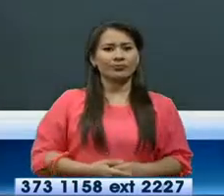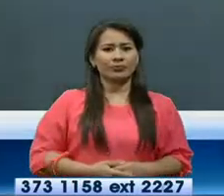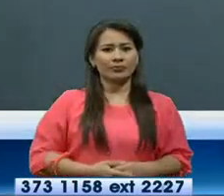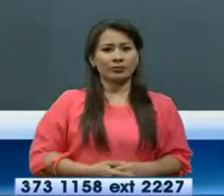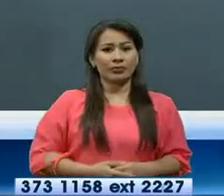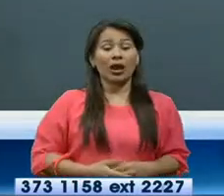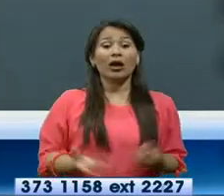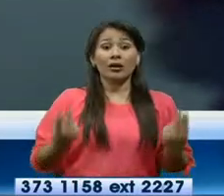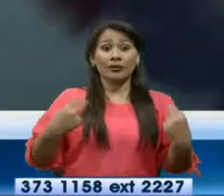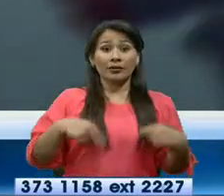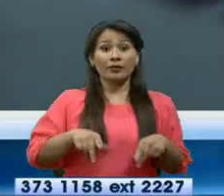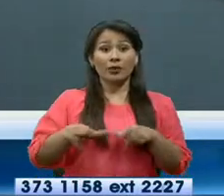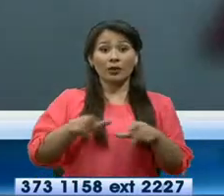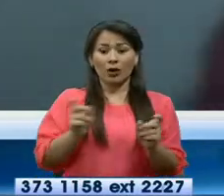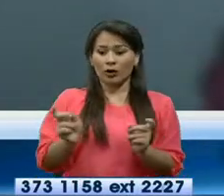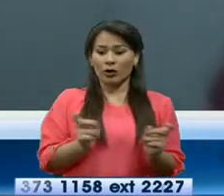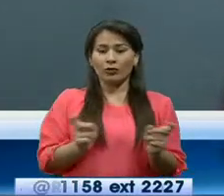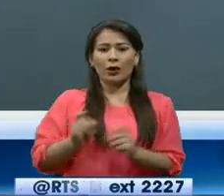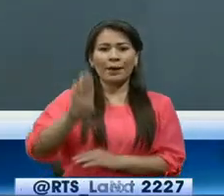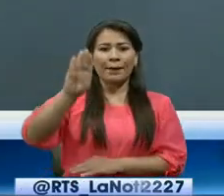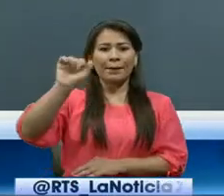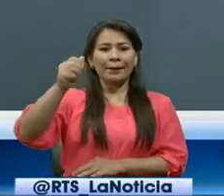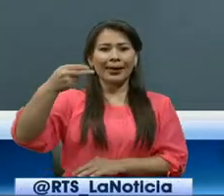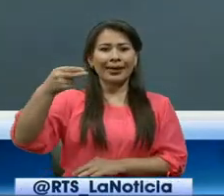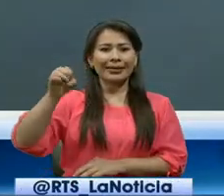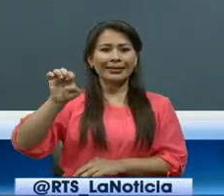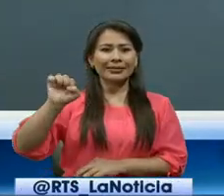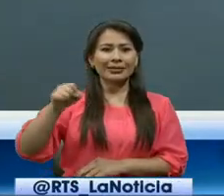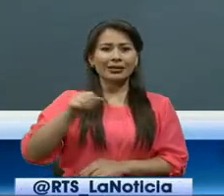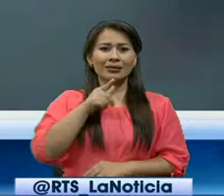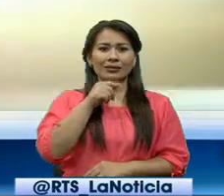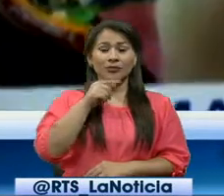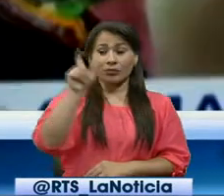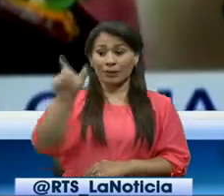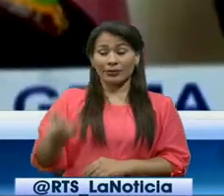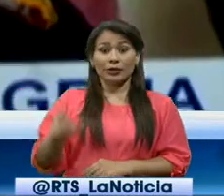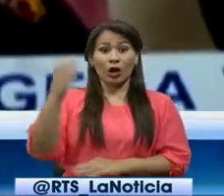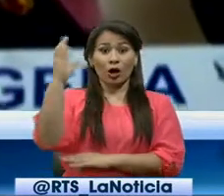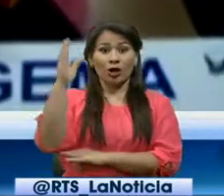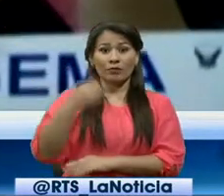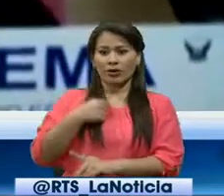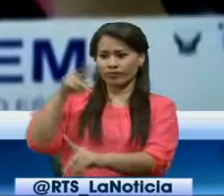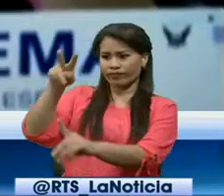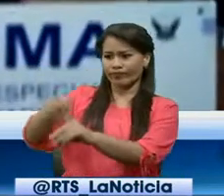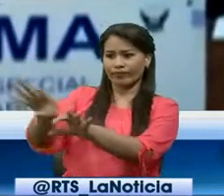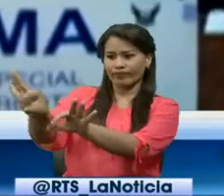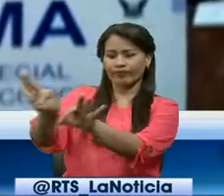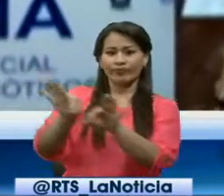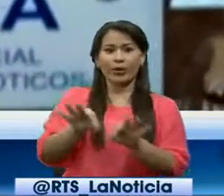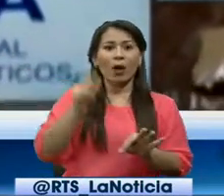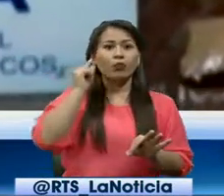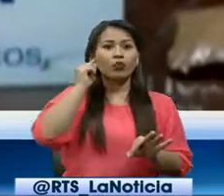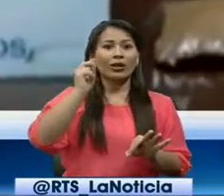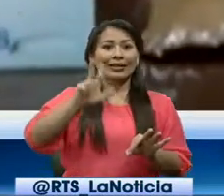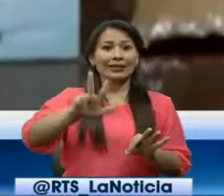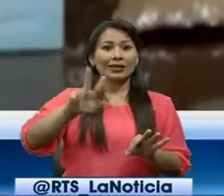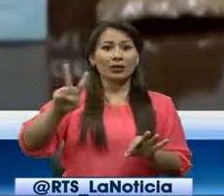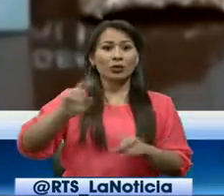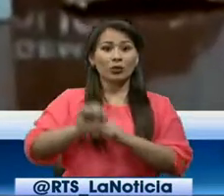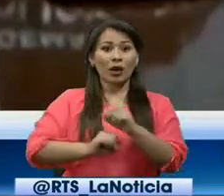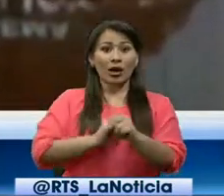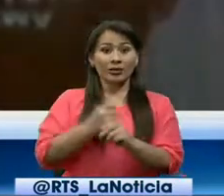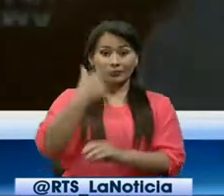Así también, en el control de Baeza, fue detenida una ciudadana colombiana de 32 años de edad que se movilizaba en un bus de